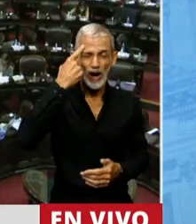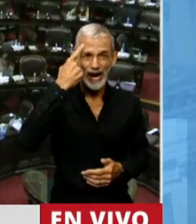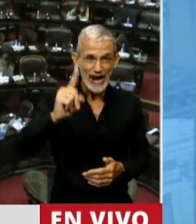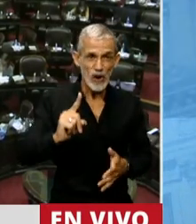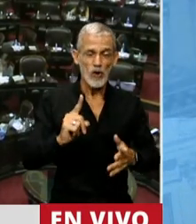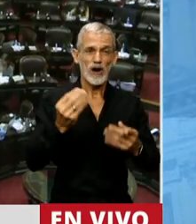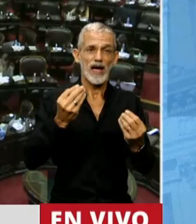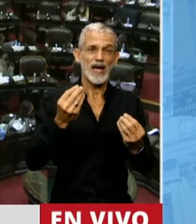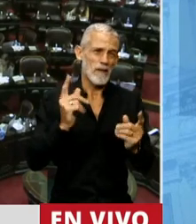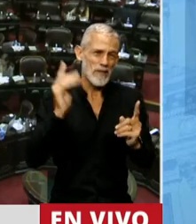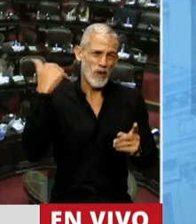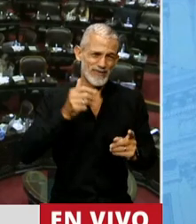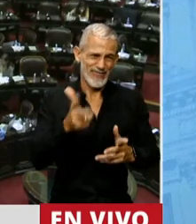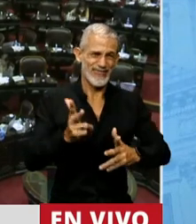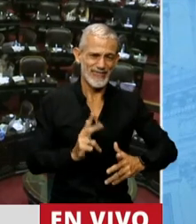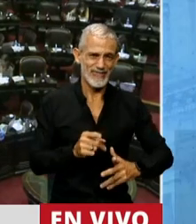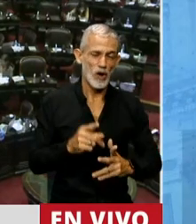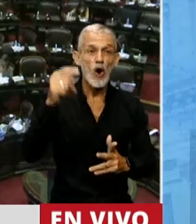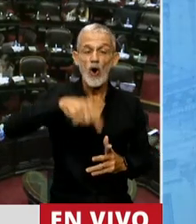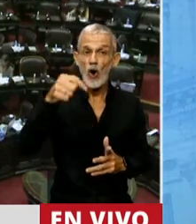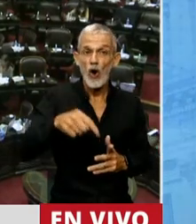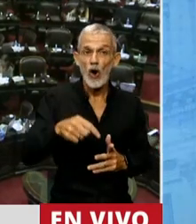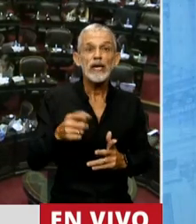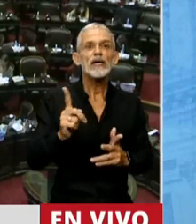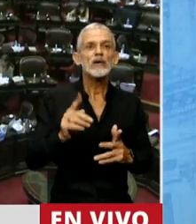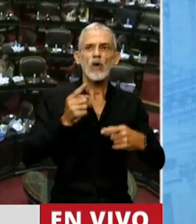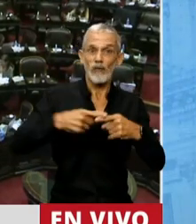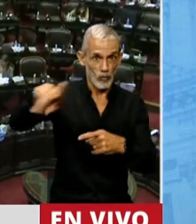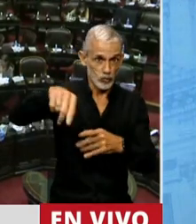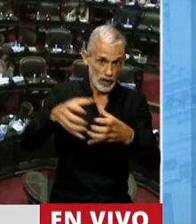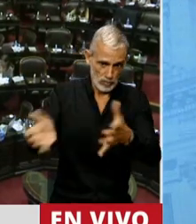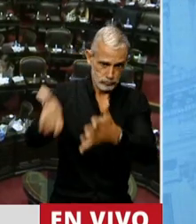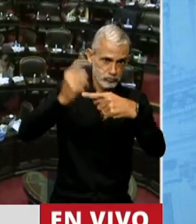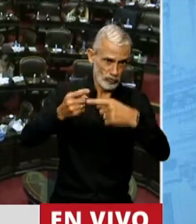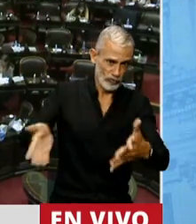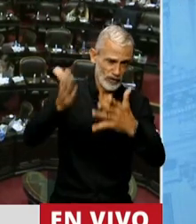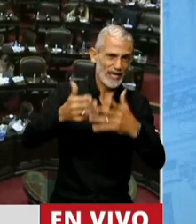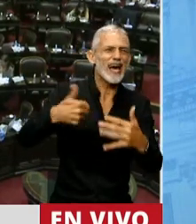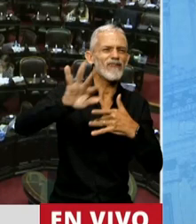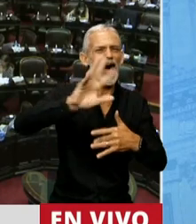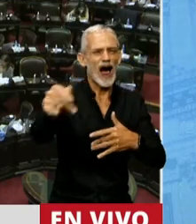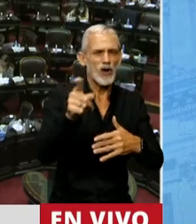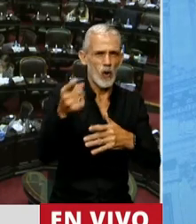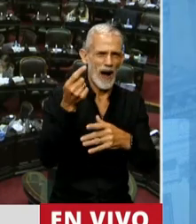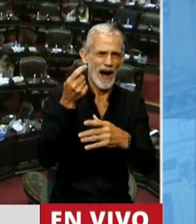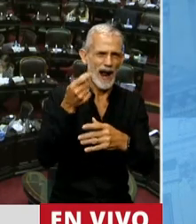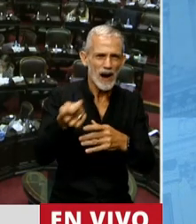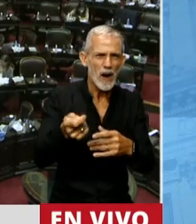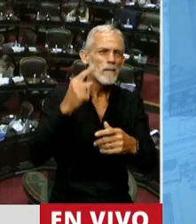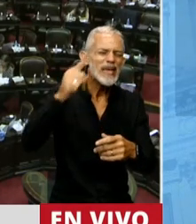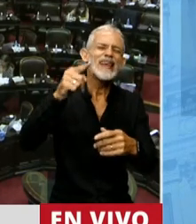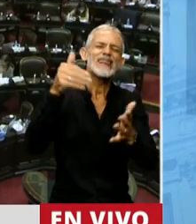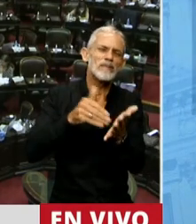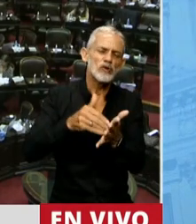presidente, que como se dijo recién acá, hoy, además de celebrar ustedes que le van a robar miles de millones de